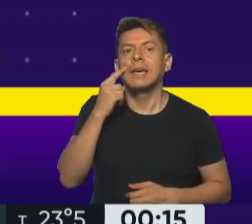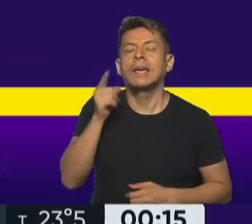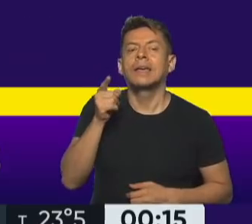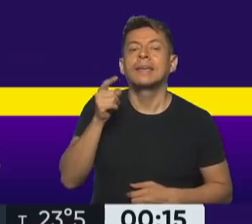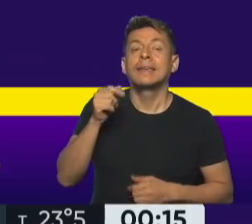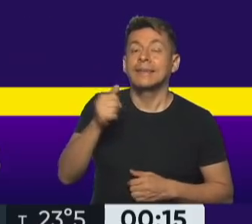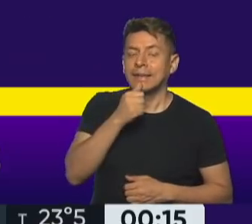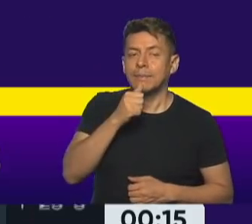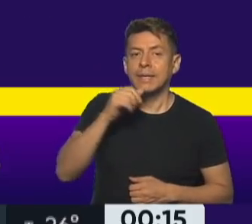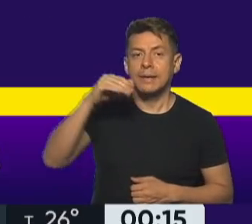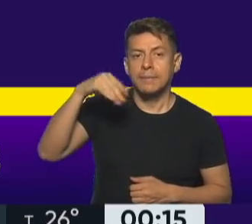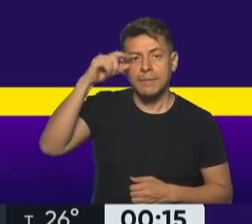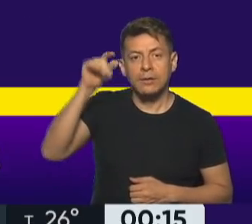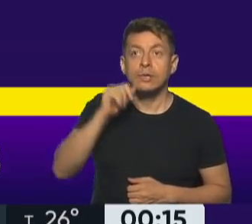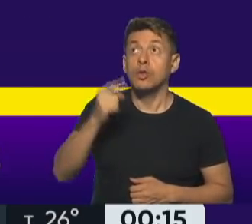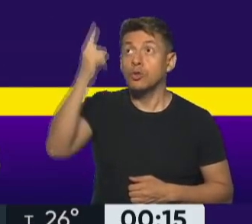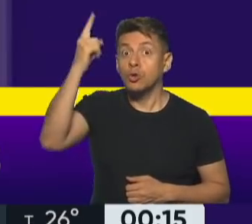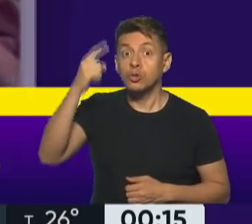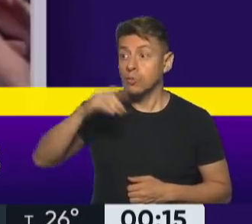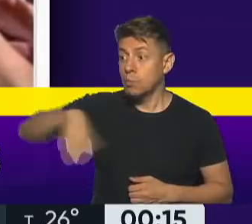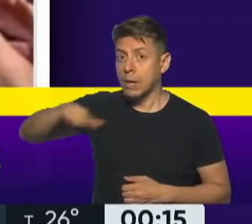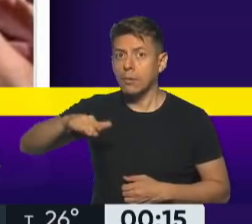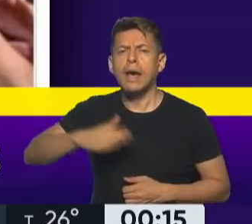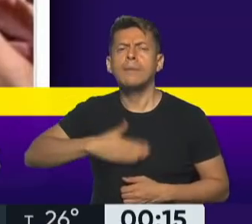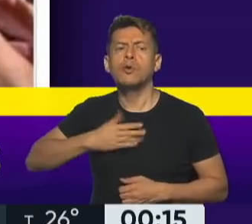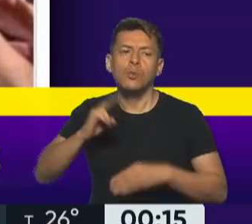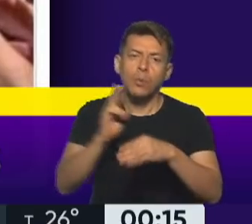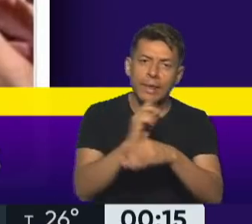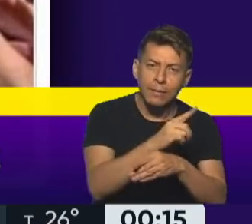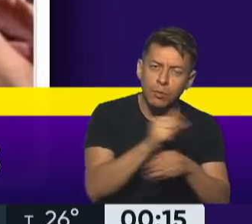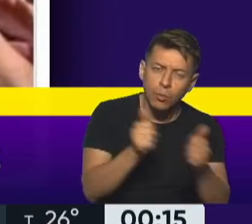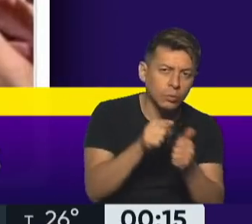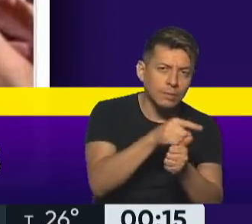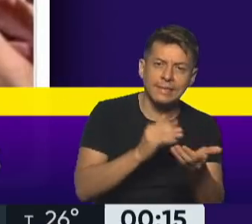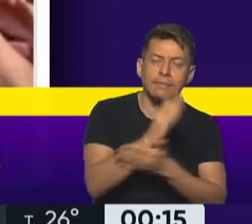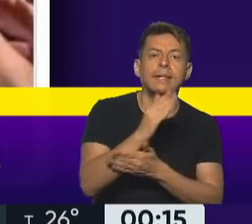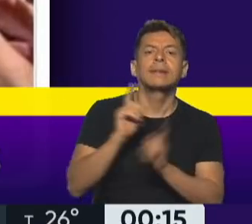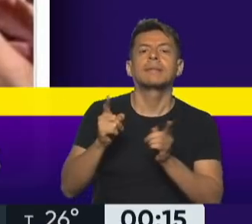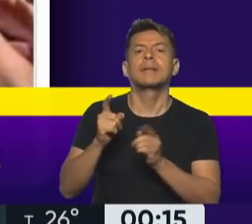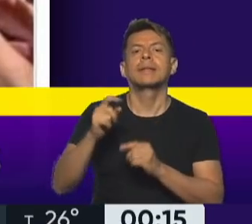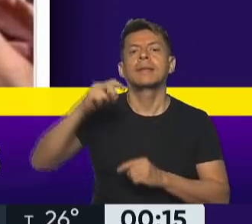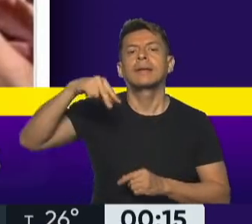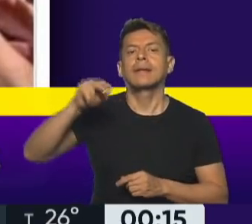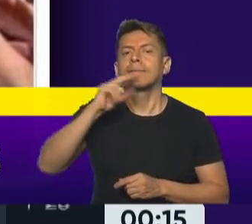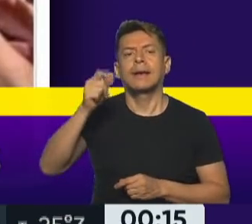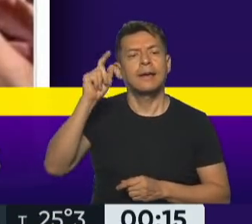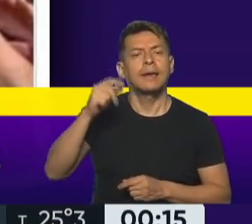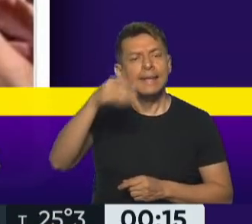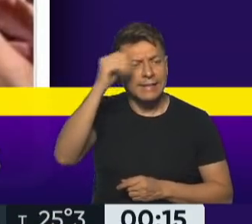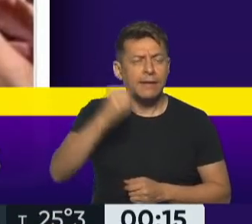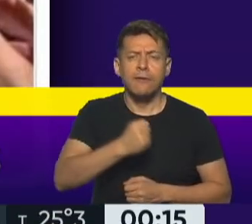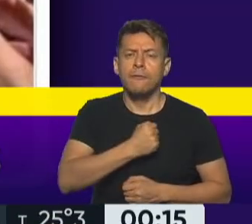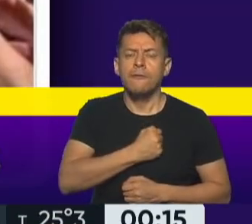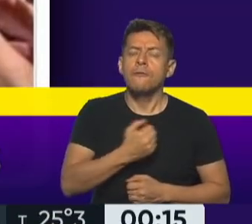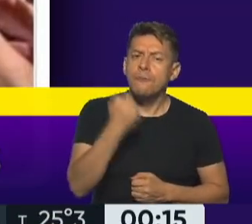y el amor del pueblo te cuidarán, Cristina, siempre con vos. También Camilo Vaca Narvaja: fuerza, Cristina, el amor del pueblo te acompaña